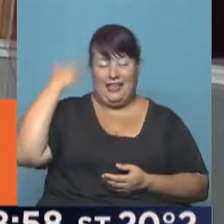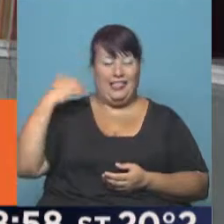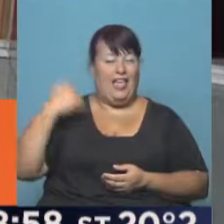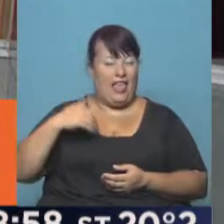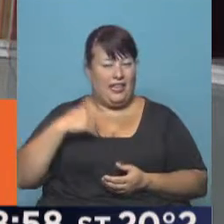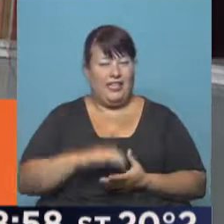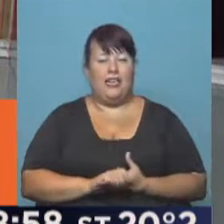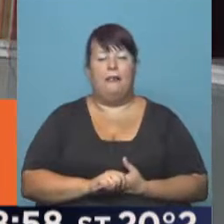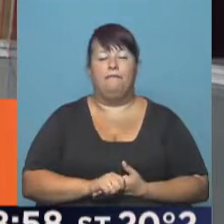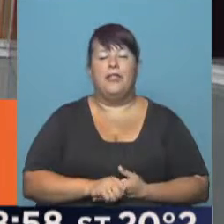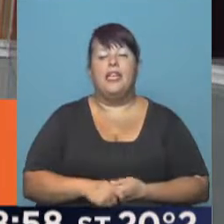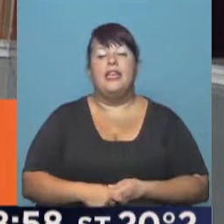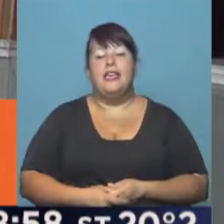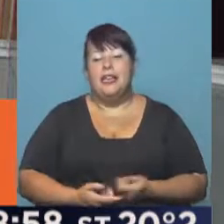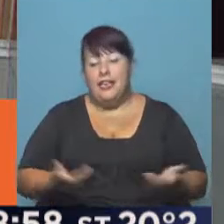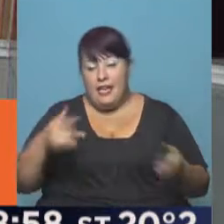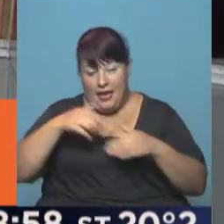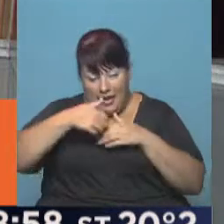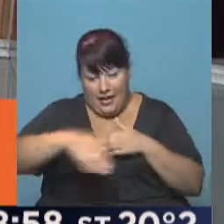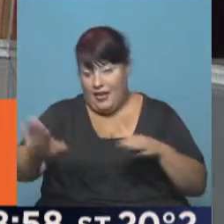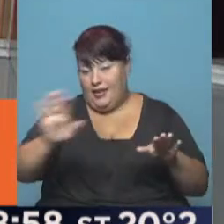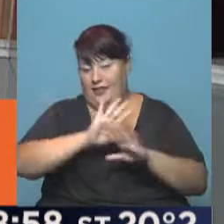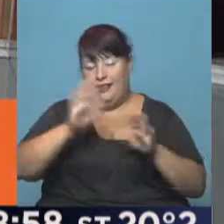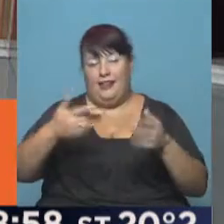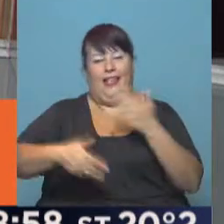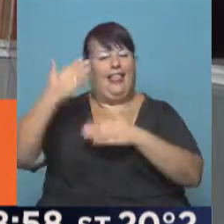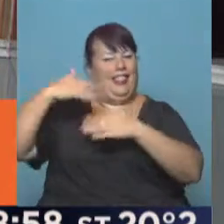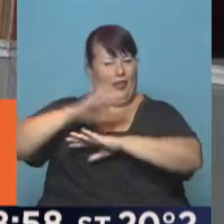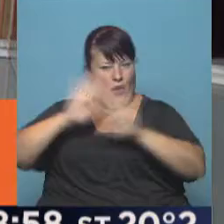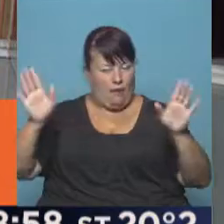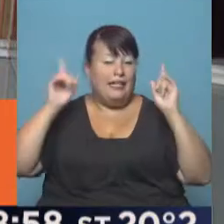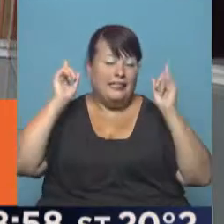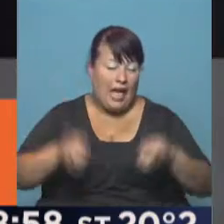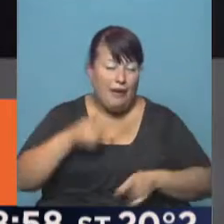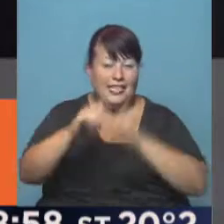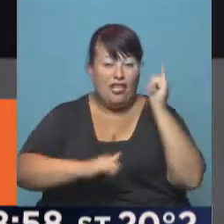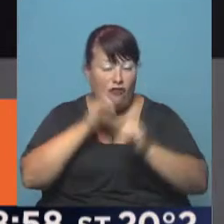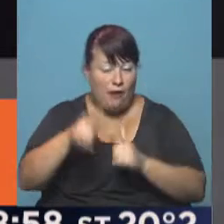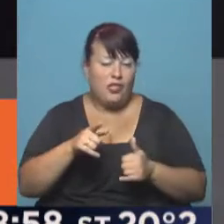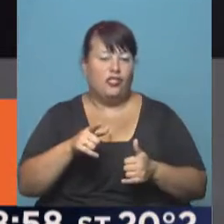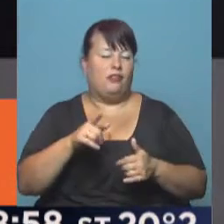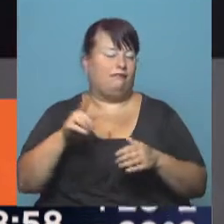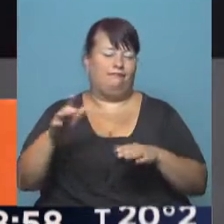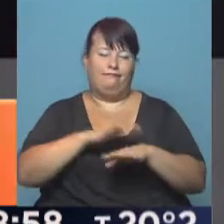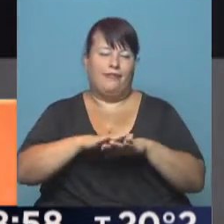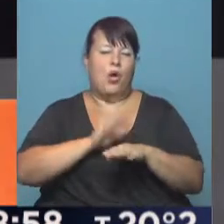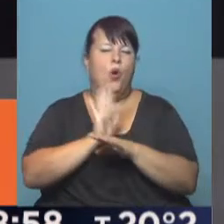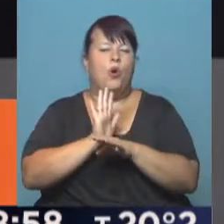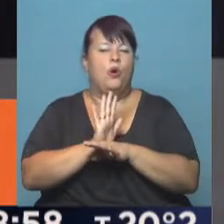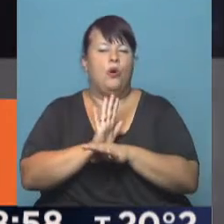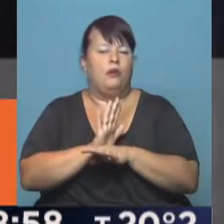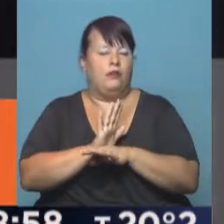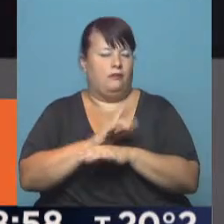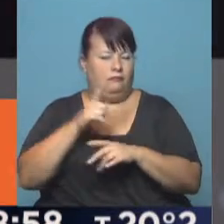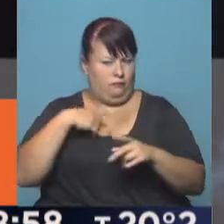Argentina, y a partir de ahí ya no hubo retroceso. Y también ese informe fue la base que, con